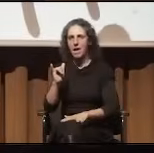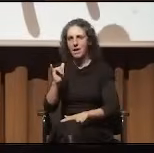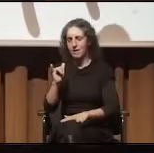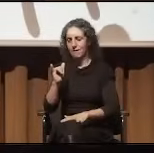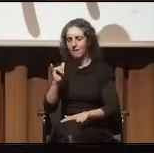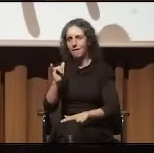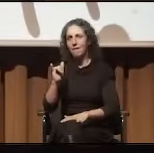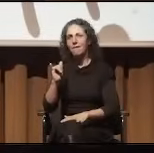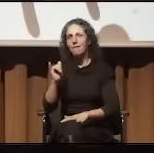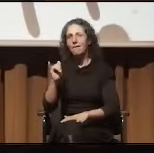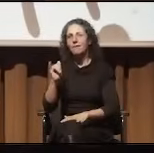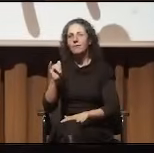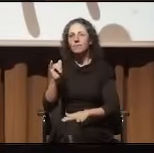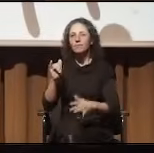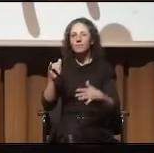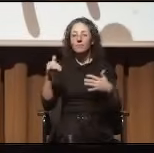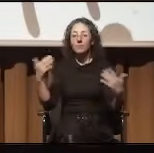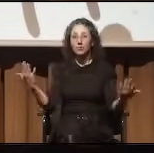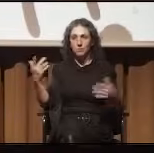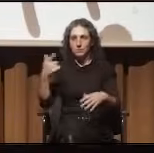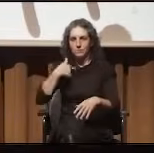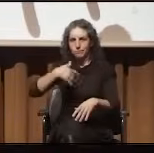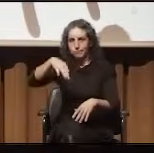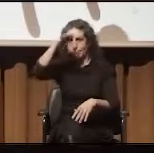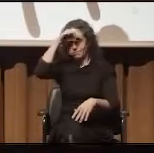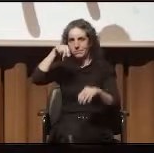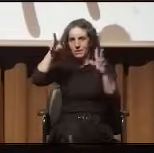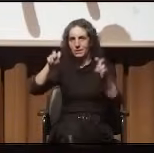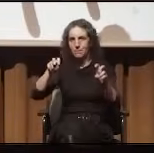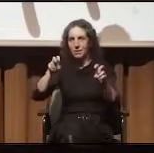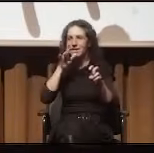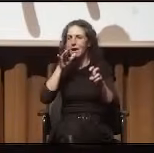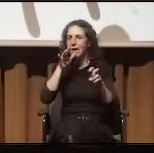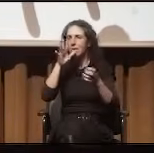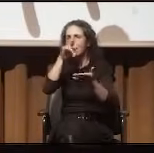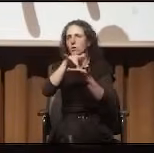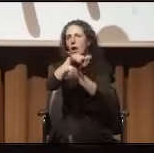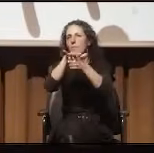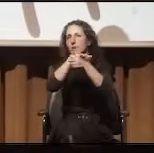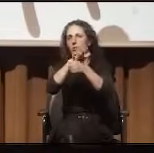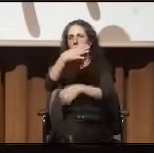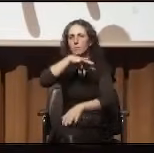somos, soy un ignorante en esto, ahora viene la dimensión espiritual.